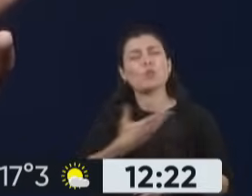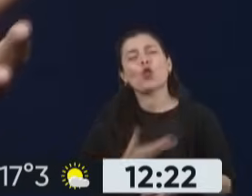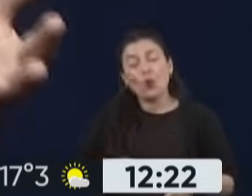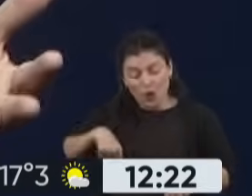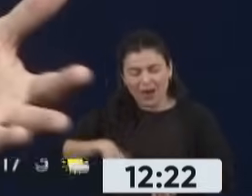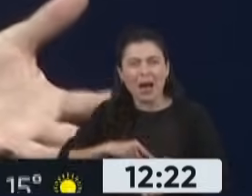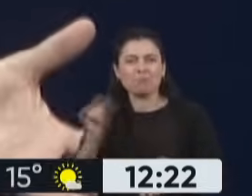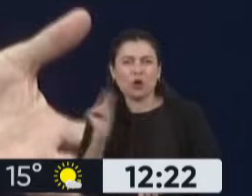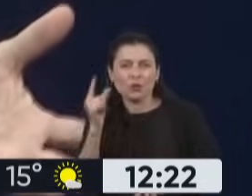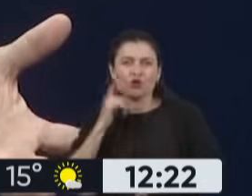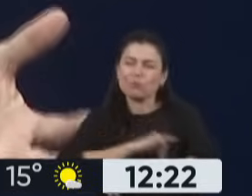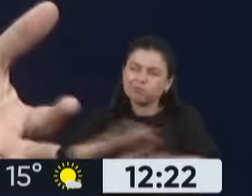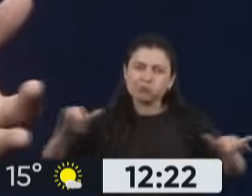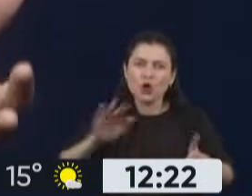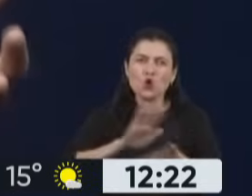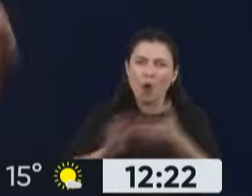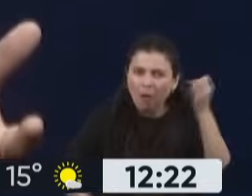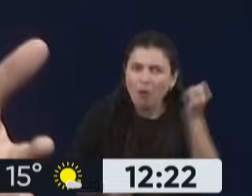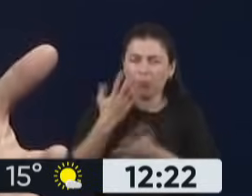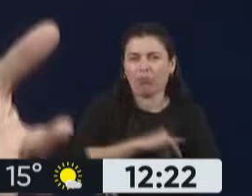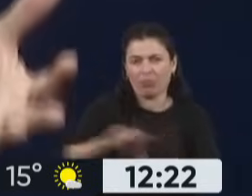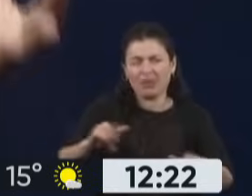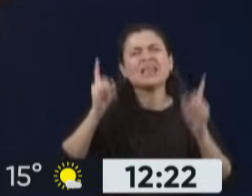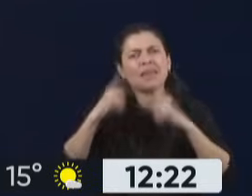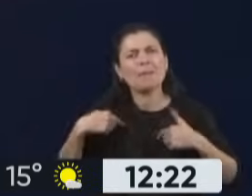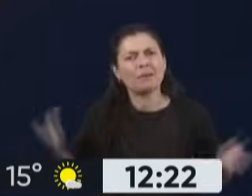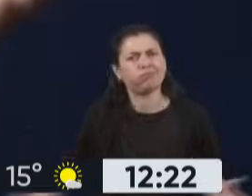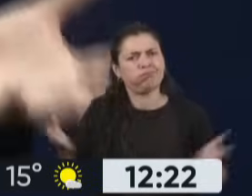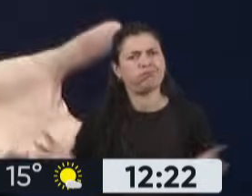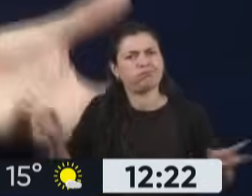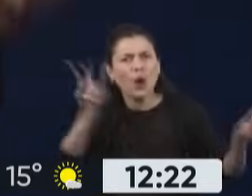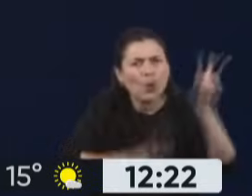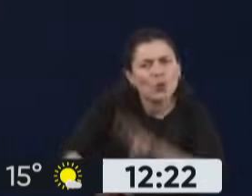lanzando, por lo tanto es obvio que nosotros vamos a promover esto, es decir,